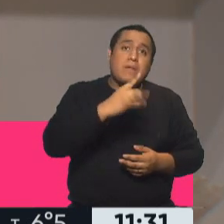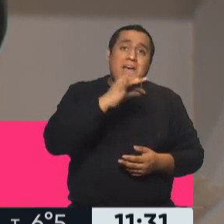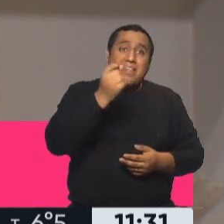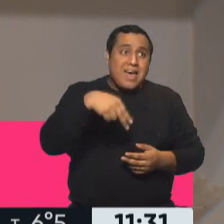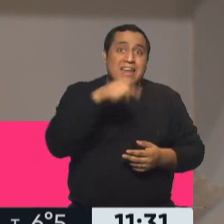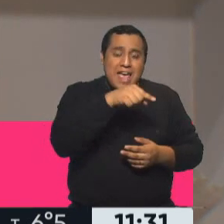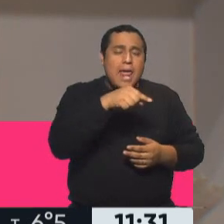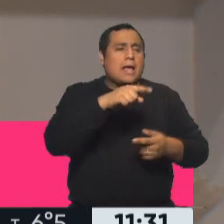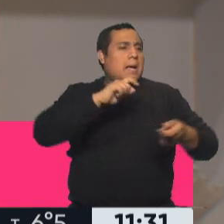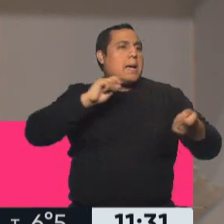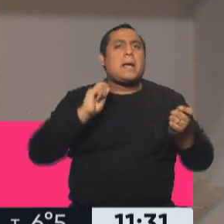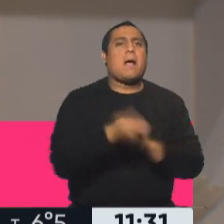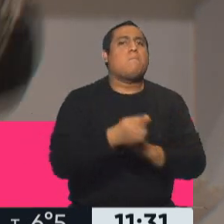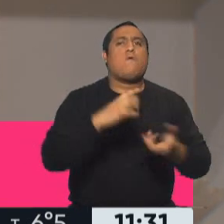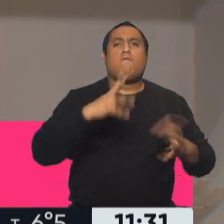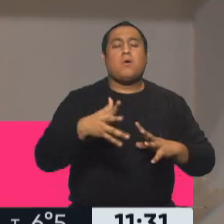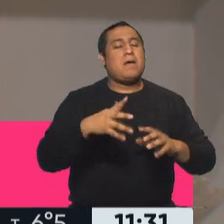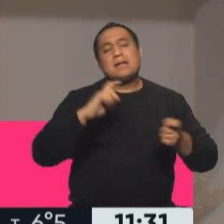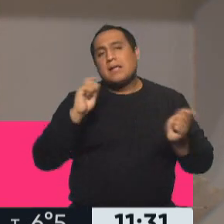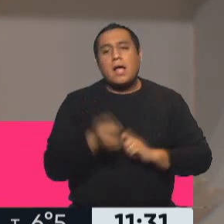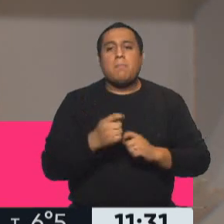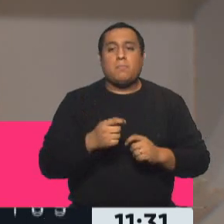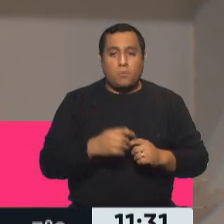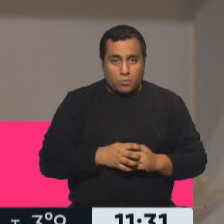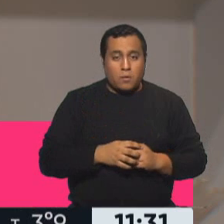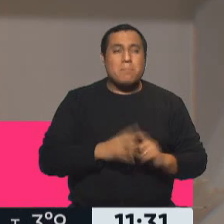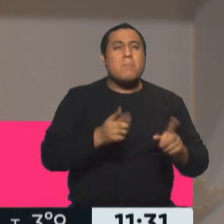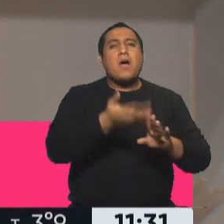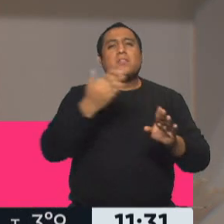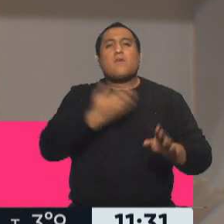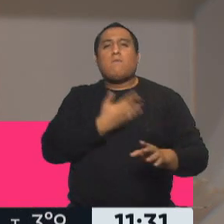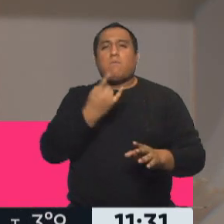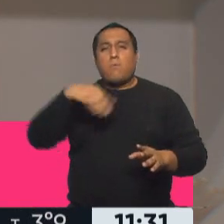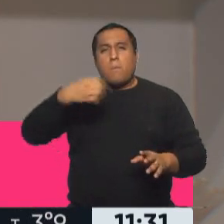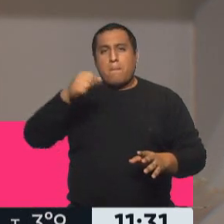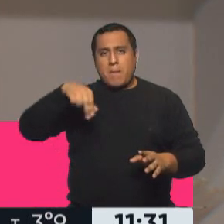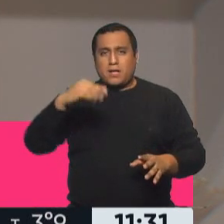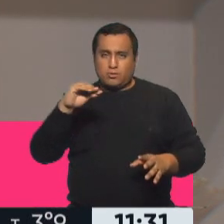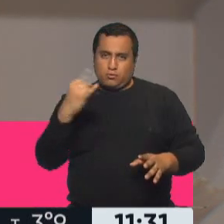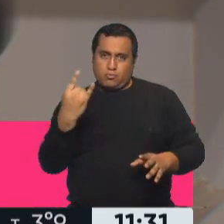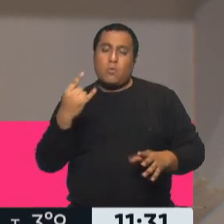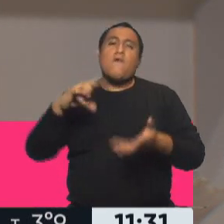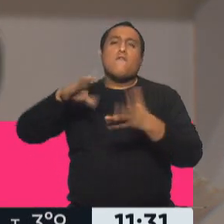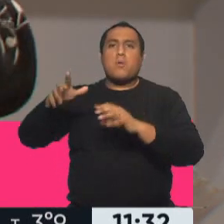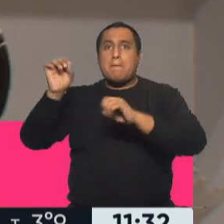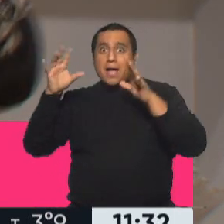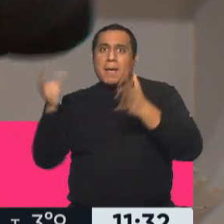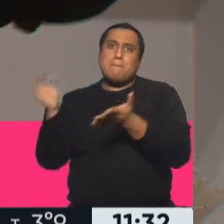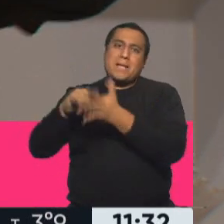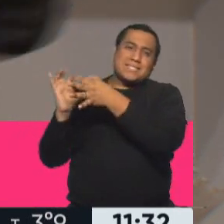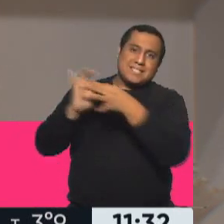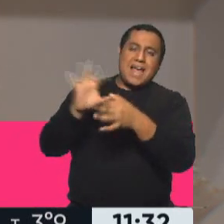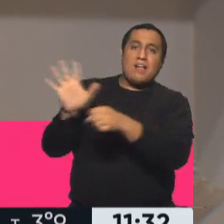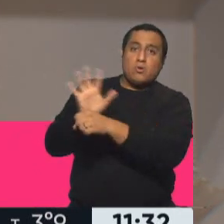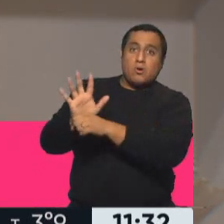en lo actoral arriba del escenario, ¿no? Más allá de lo que había hecho Fu Manchu, que lo hizo como en forma actoral. Pero después no pasó más nada hasta que Dad Henning metió